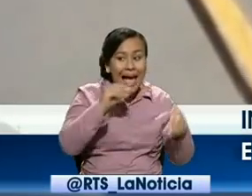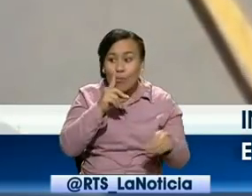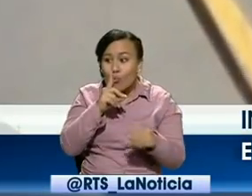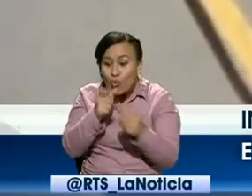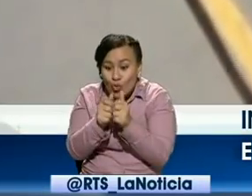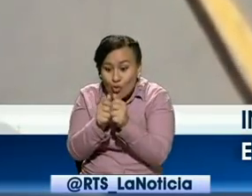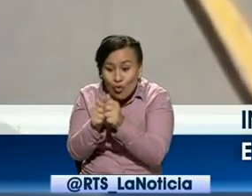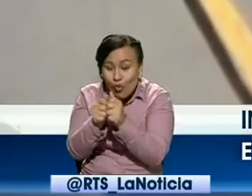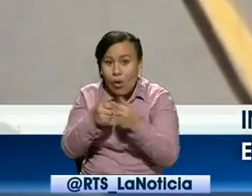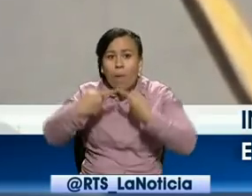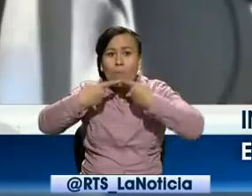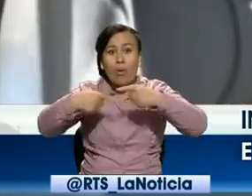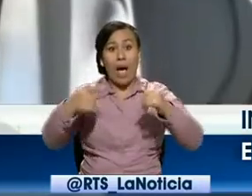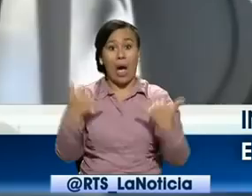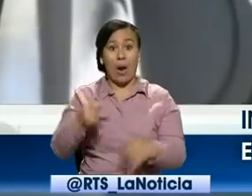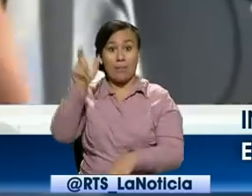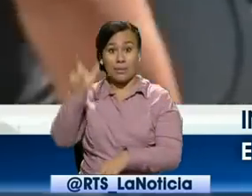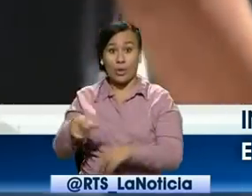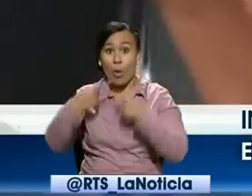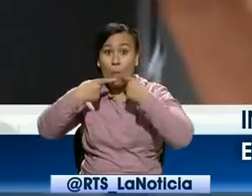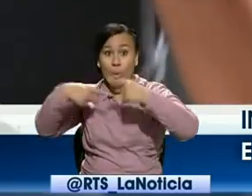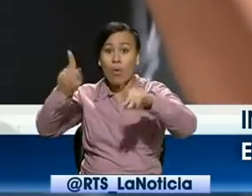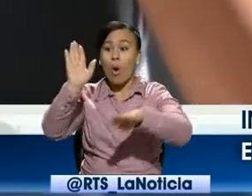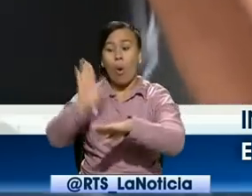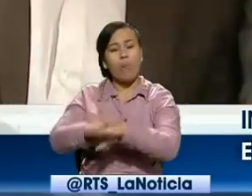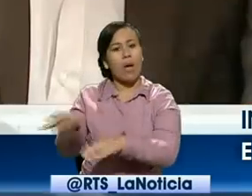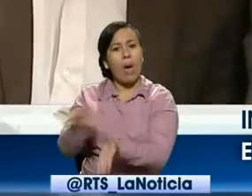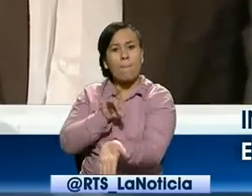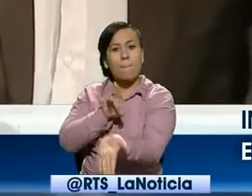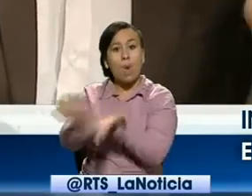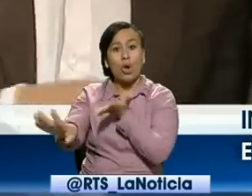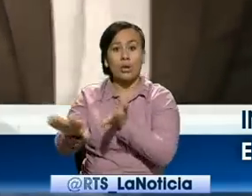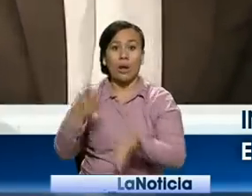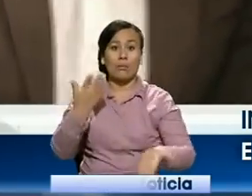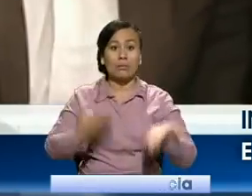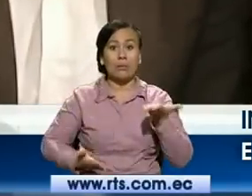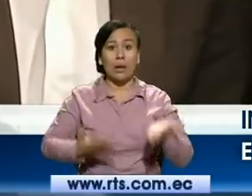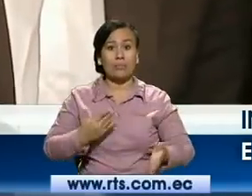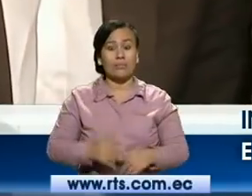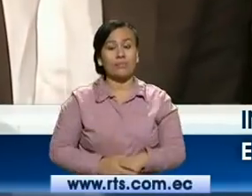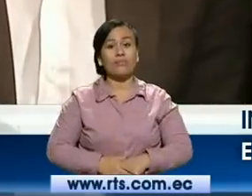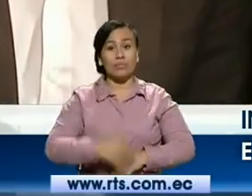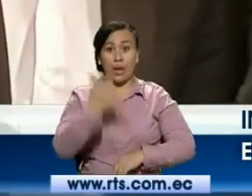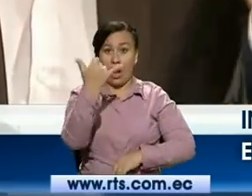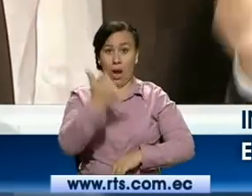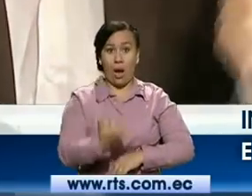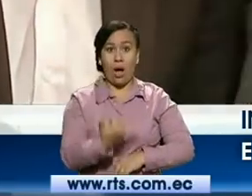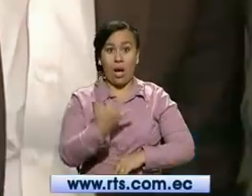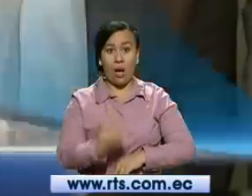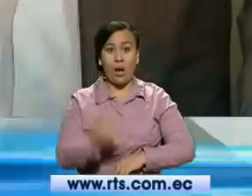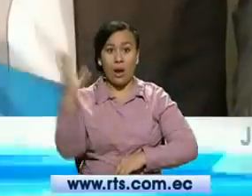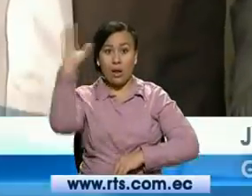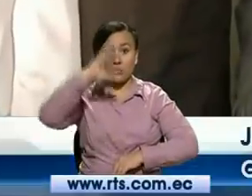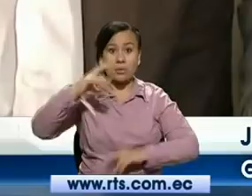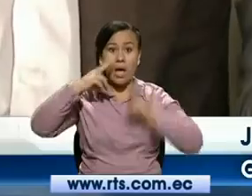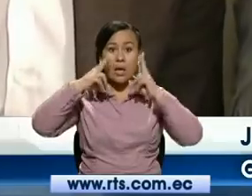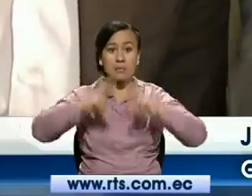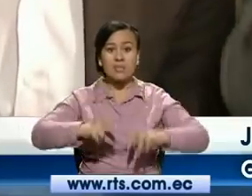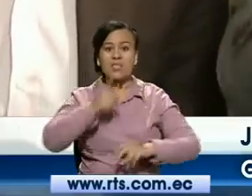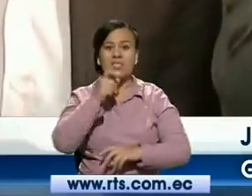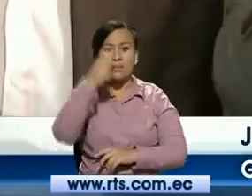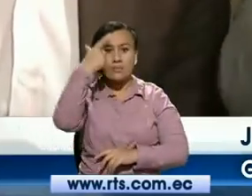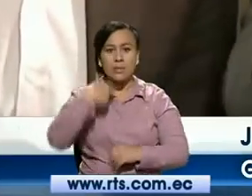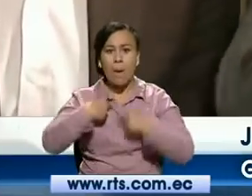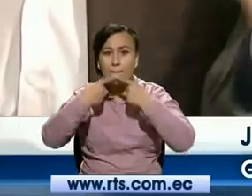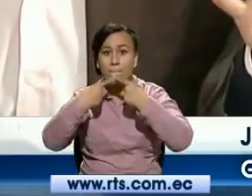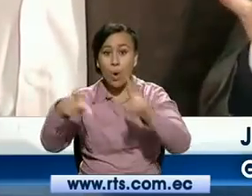podrían enfrentar a la justicia, incluso perder sus cargos. Ya está en una instrucción fiscal y está en investigaciones para saber si es